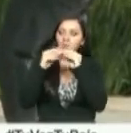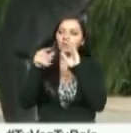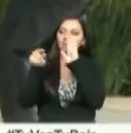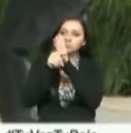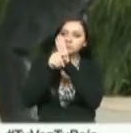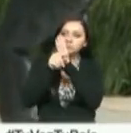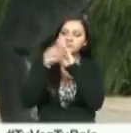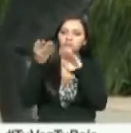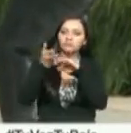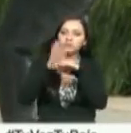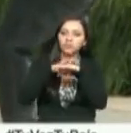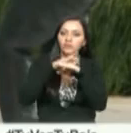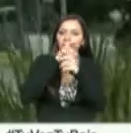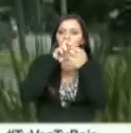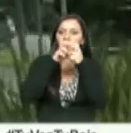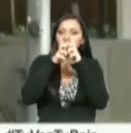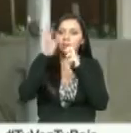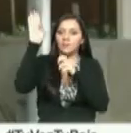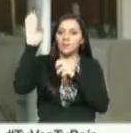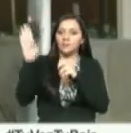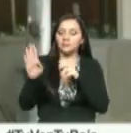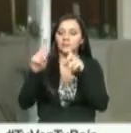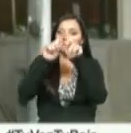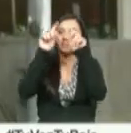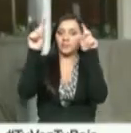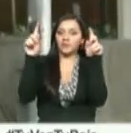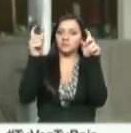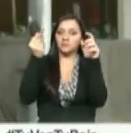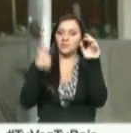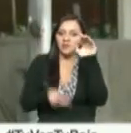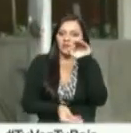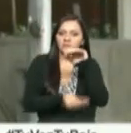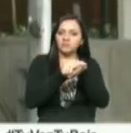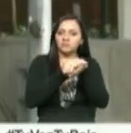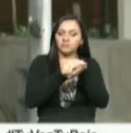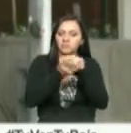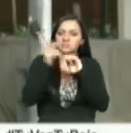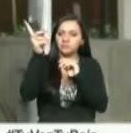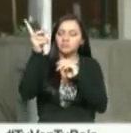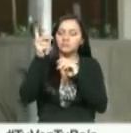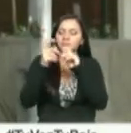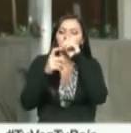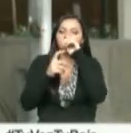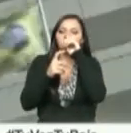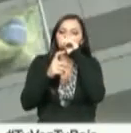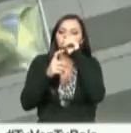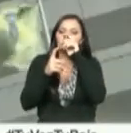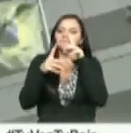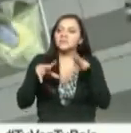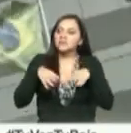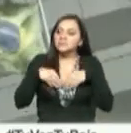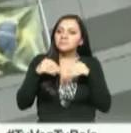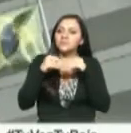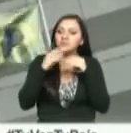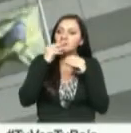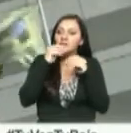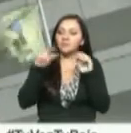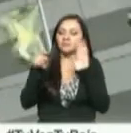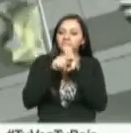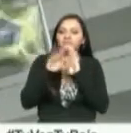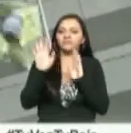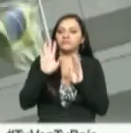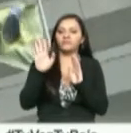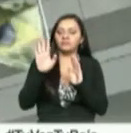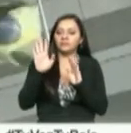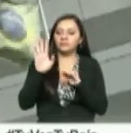inventario versiones sobre el presunto caso de millonarias coimas entregadas por la constructora brasileña Odebrecht a funcionarios ecuatorianos